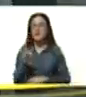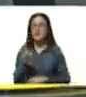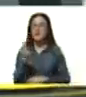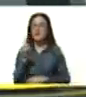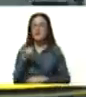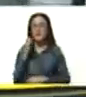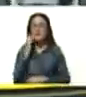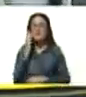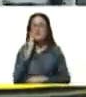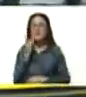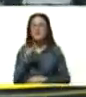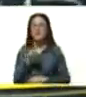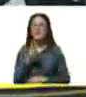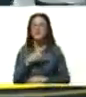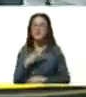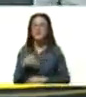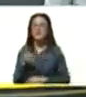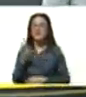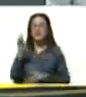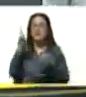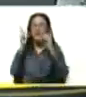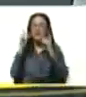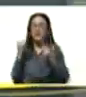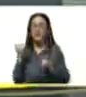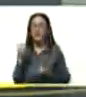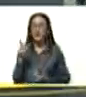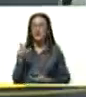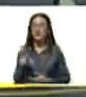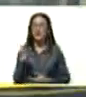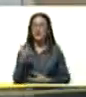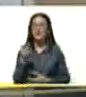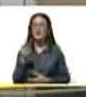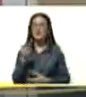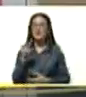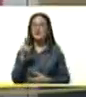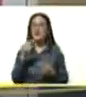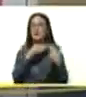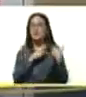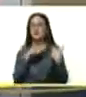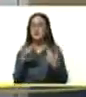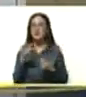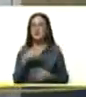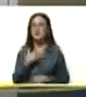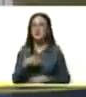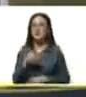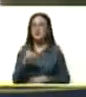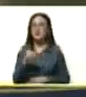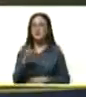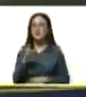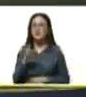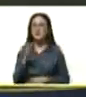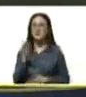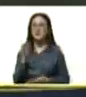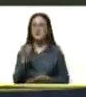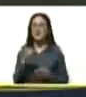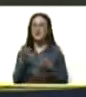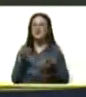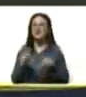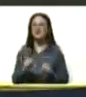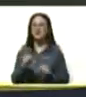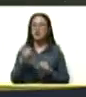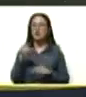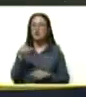madrina va a ser nuestra vicepresidencia Delcy, bueno, aquí va a ser Vizcaíno el responsable exactamente de la estación Capitolio.